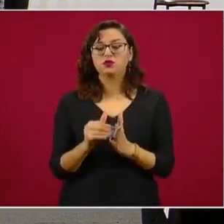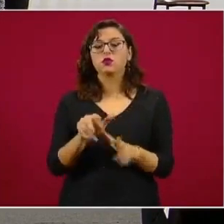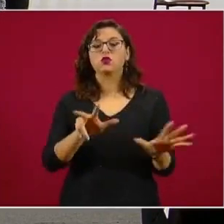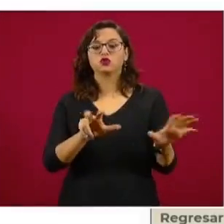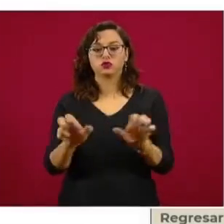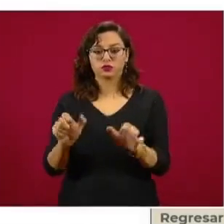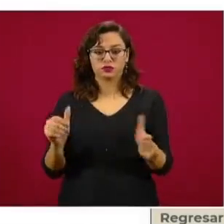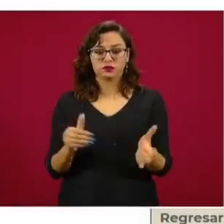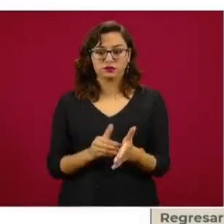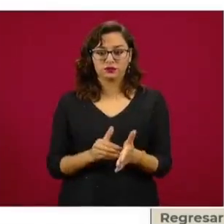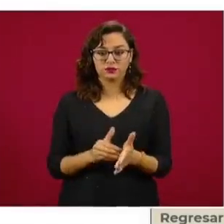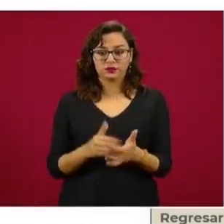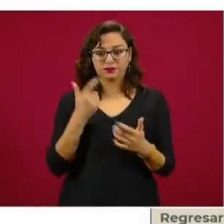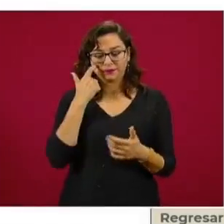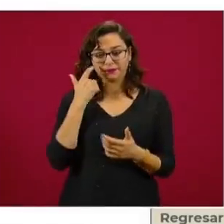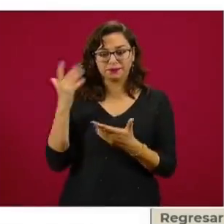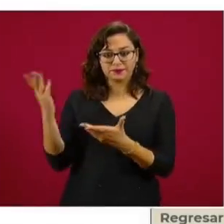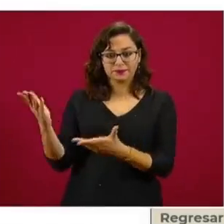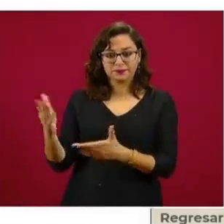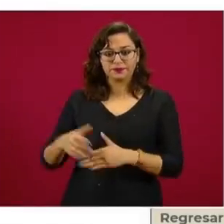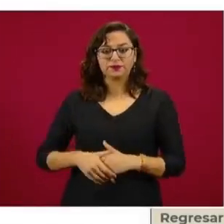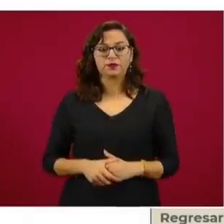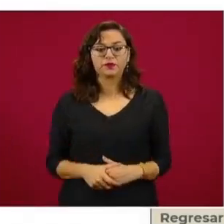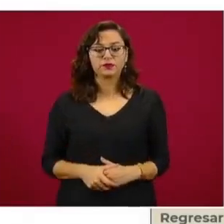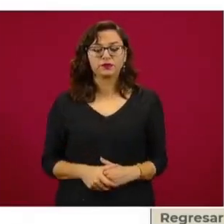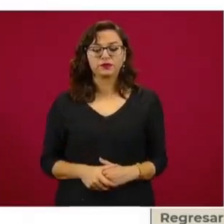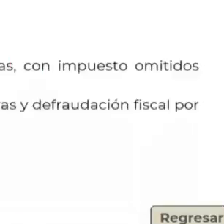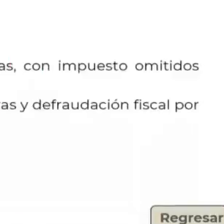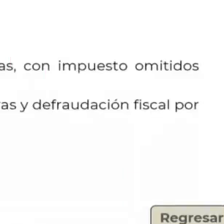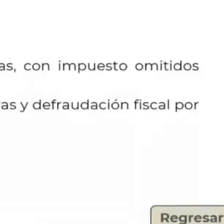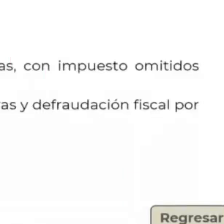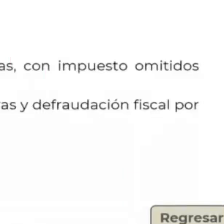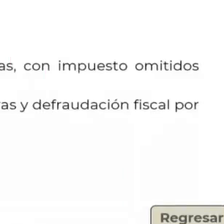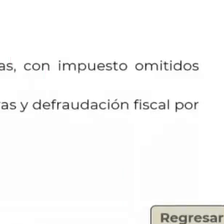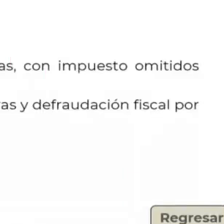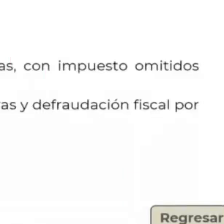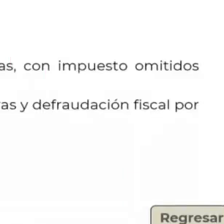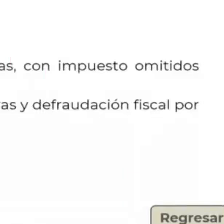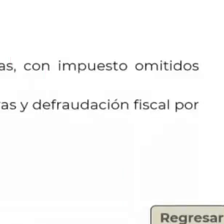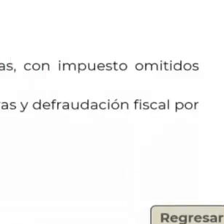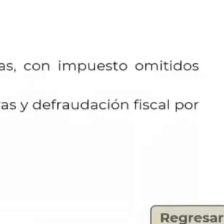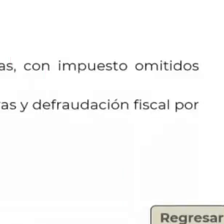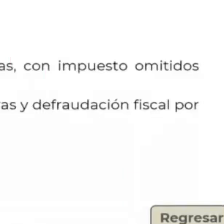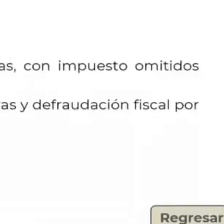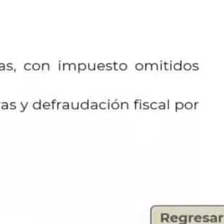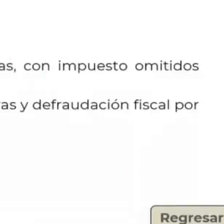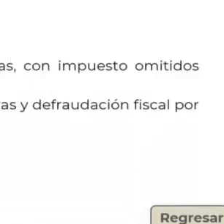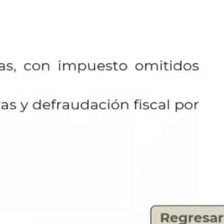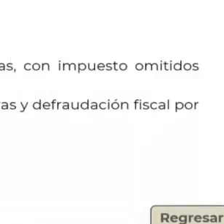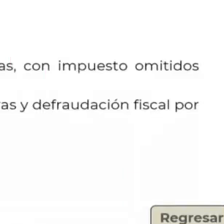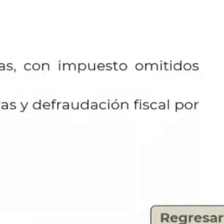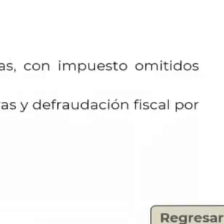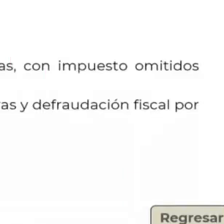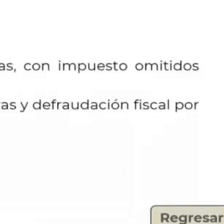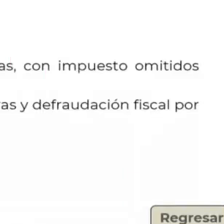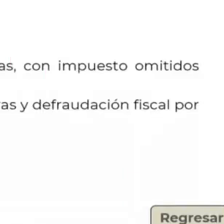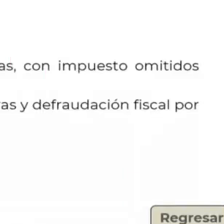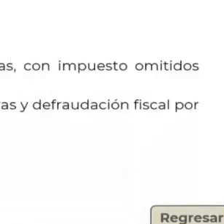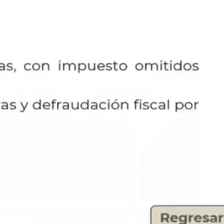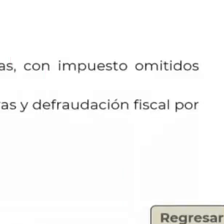quiere decir que del 2015 al 2020, en los últimos 5 años, de las empresas que solo se han